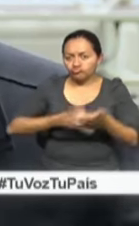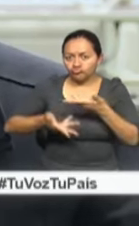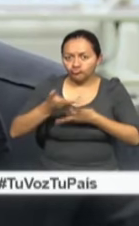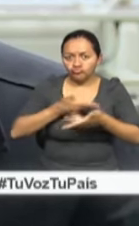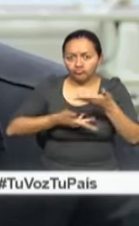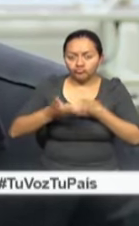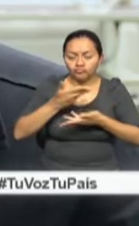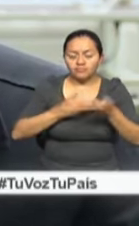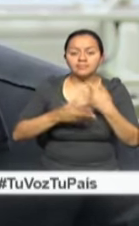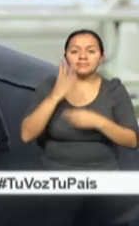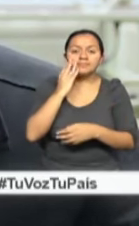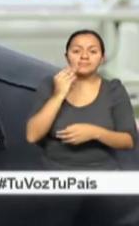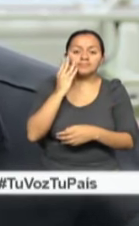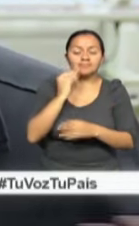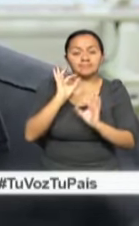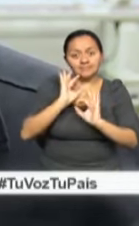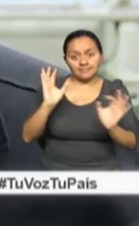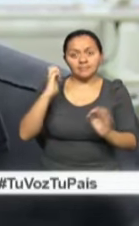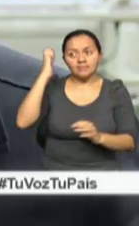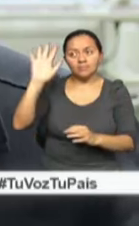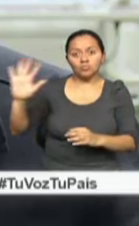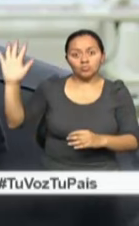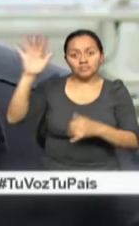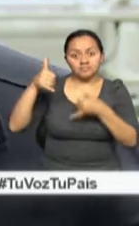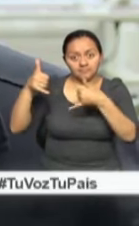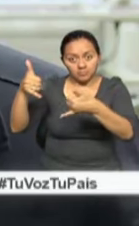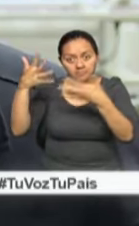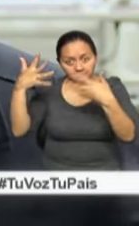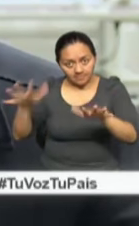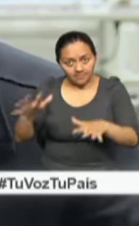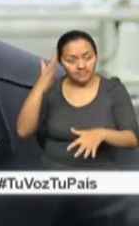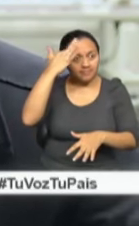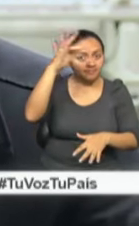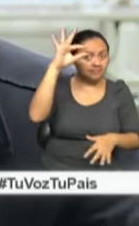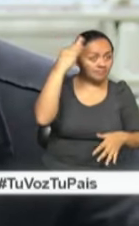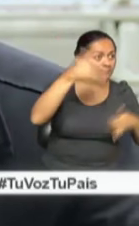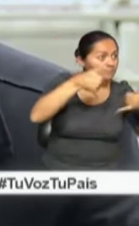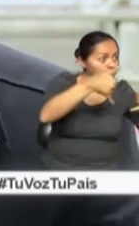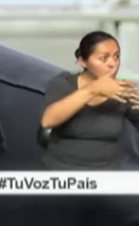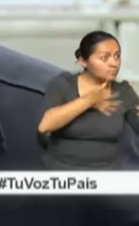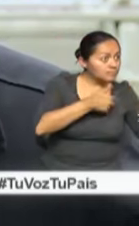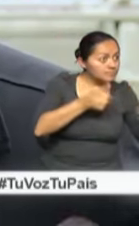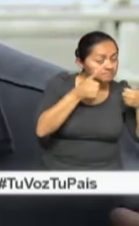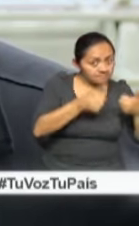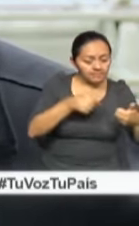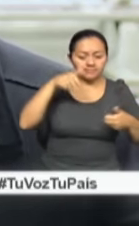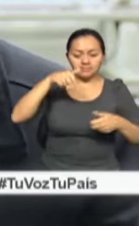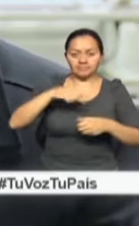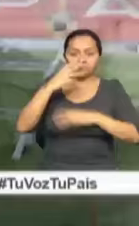UEFA, por ejemplo, con las autoridades de Francia, durante y después de la Eurocopa.